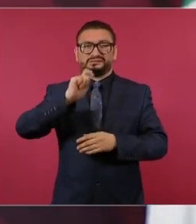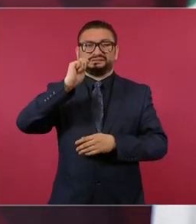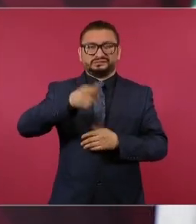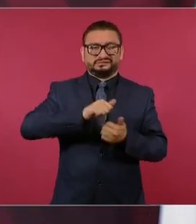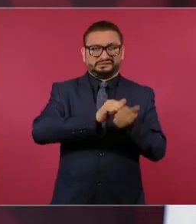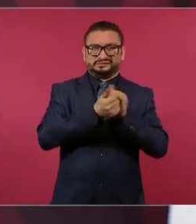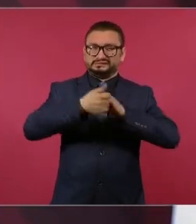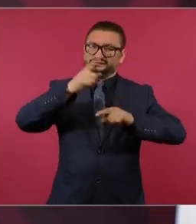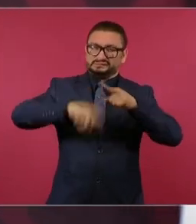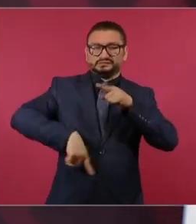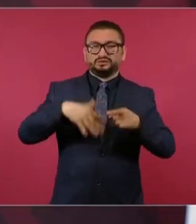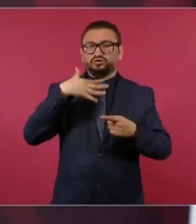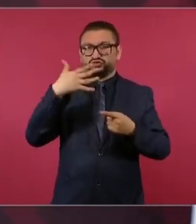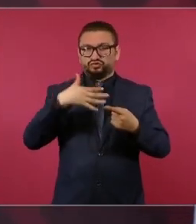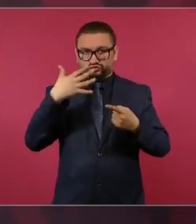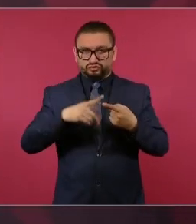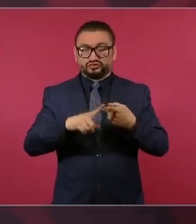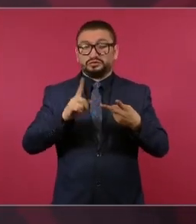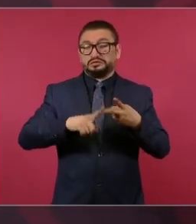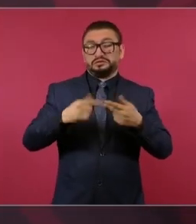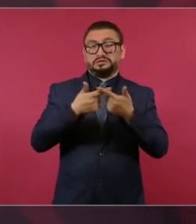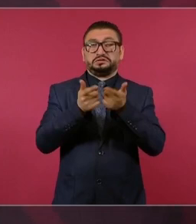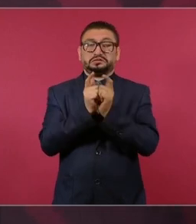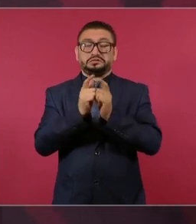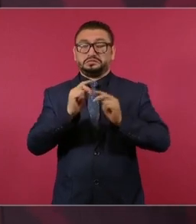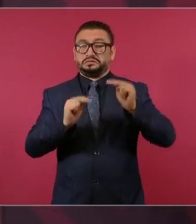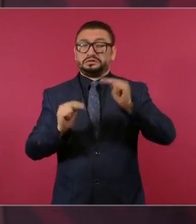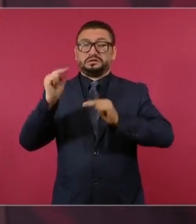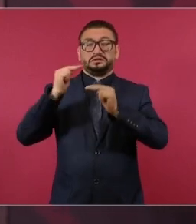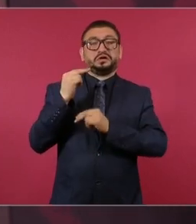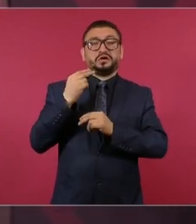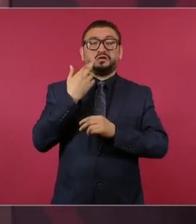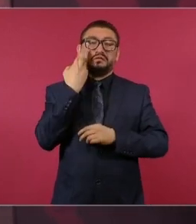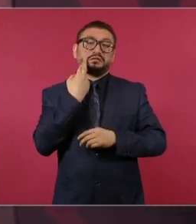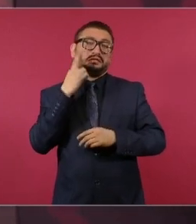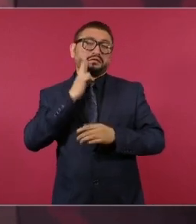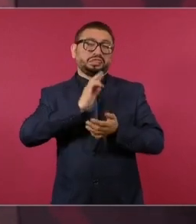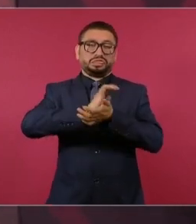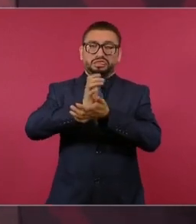la corrupción, pero también el clasismo y el racismo.